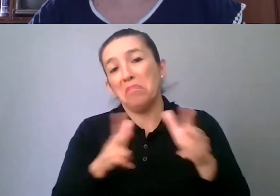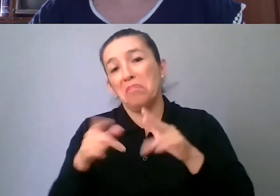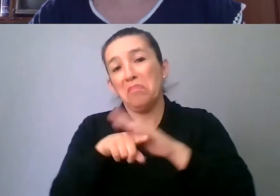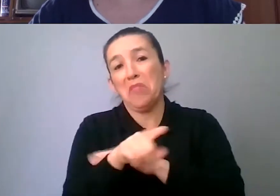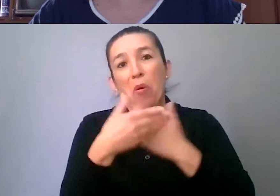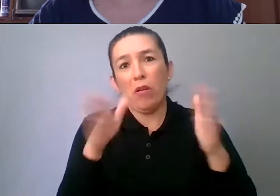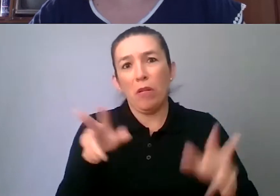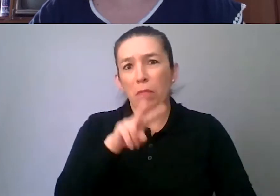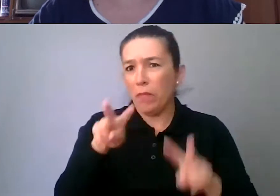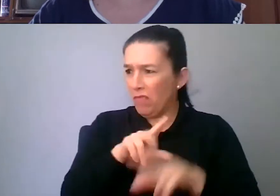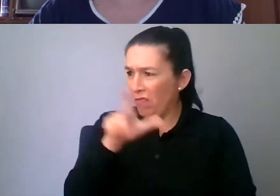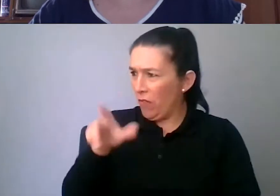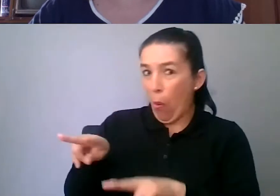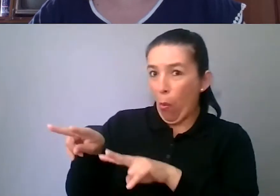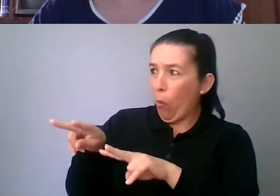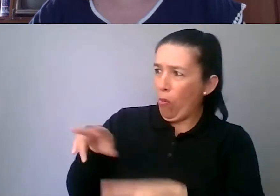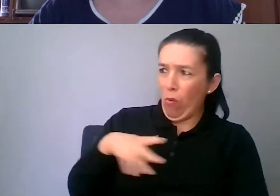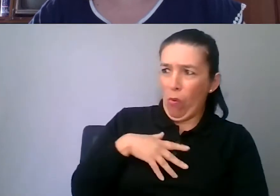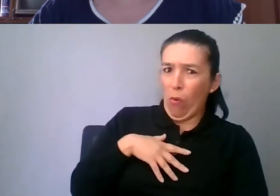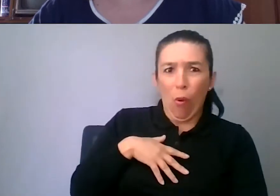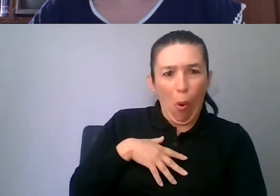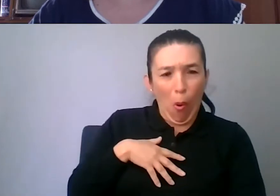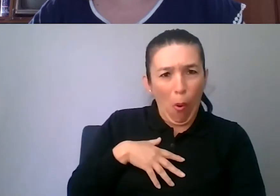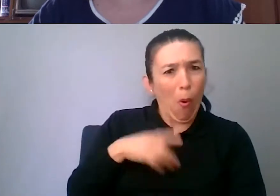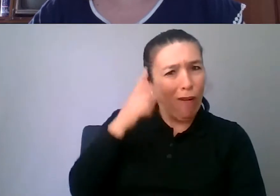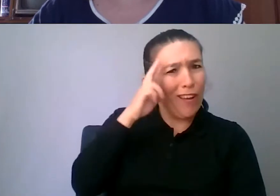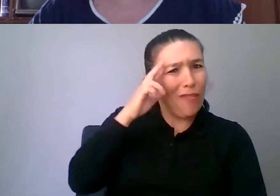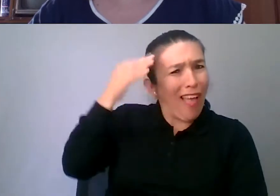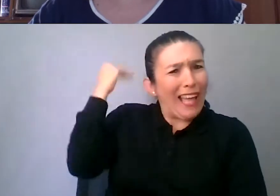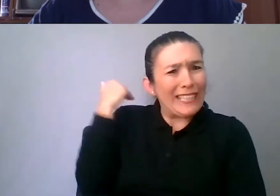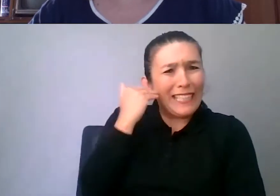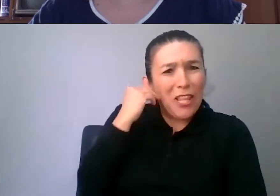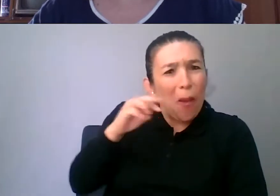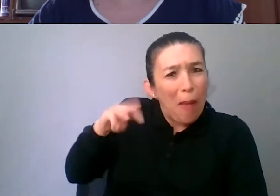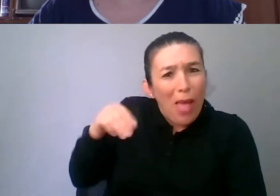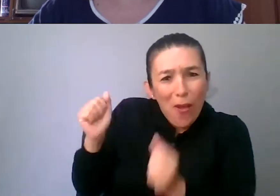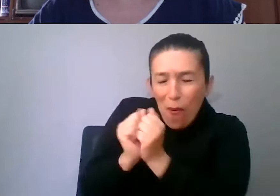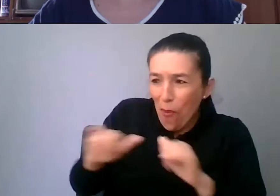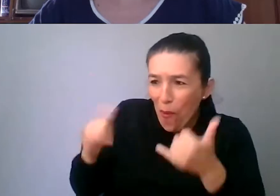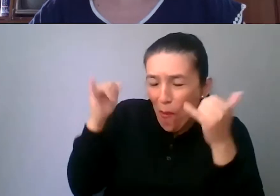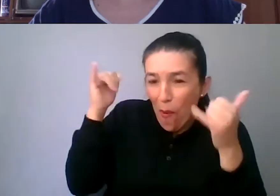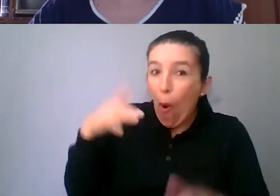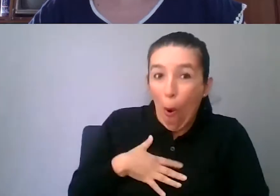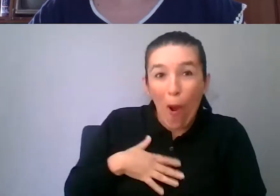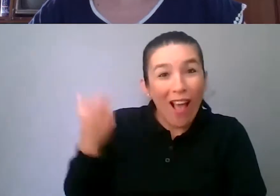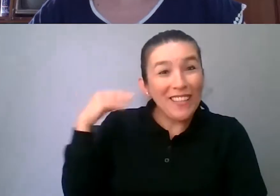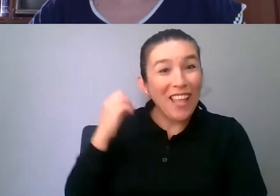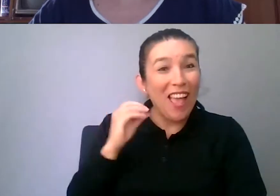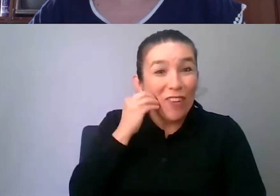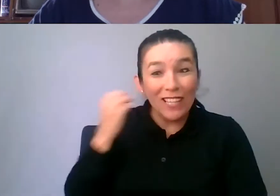gente levanta los ojitos y dice: ¡ay! Pero si yo jugaba eso con mi mamá, o eso me lo enseñó mi abuelita,